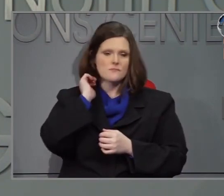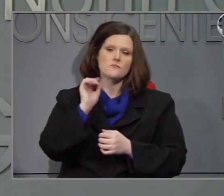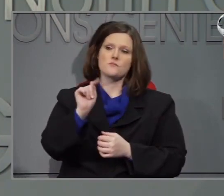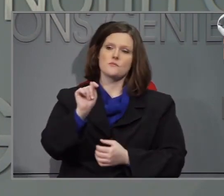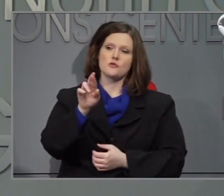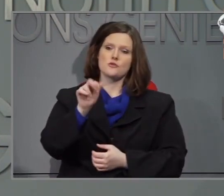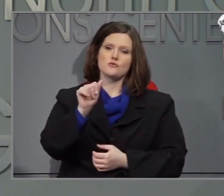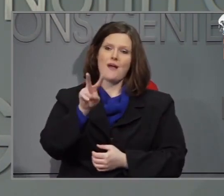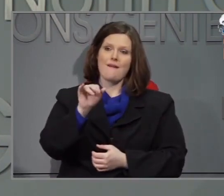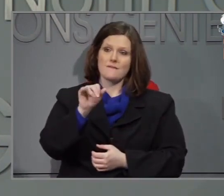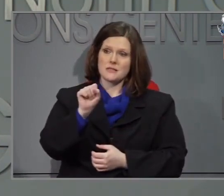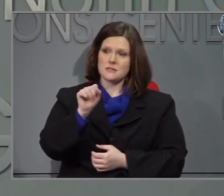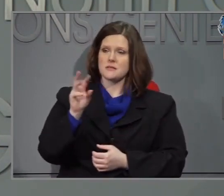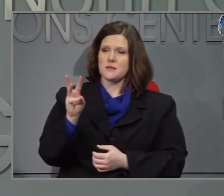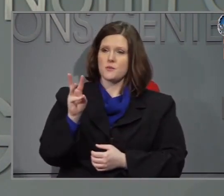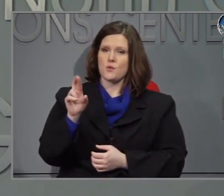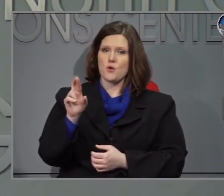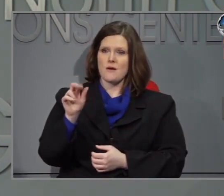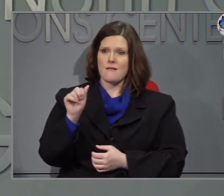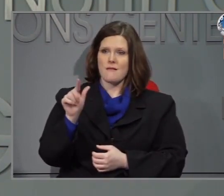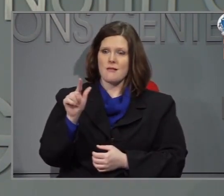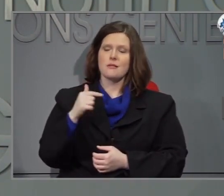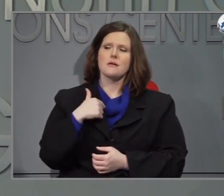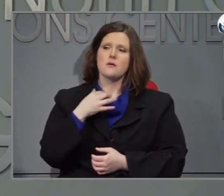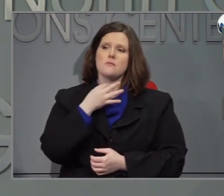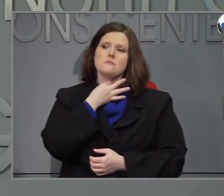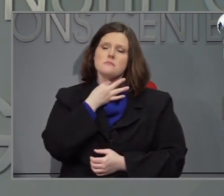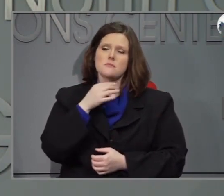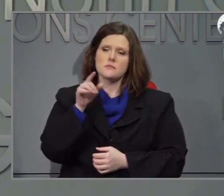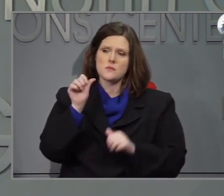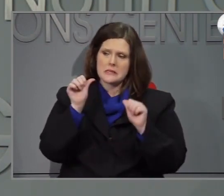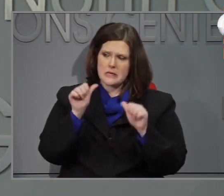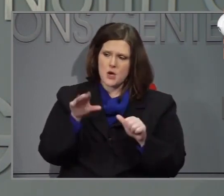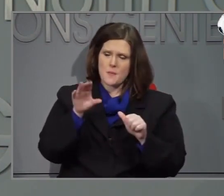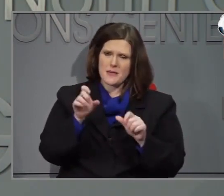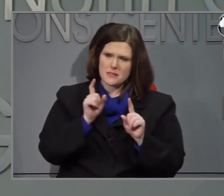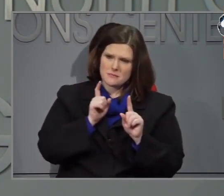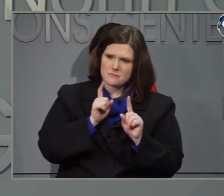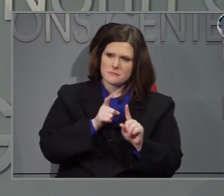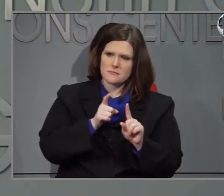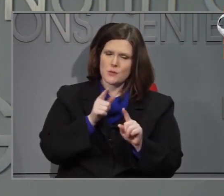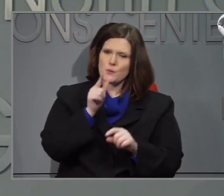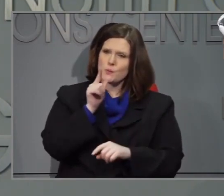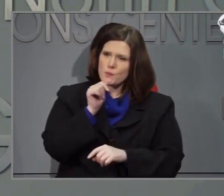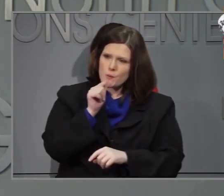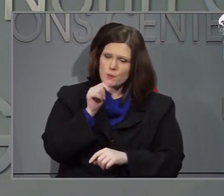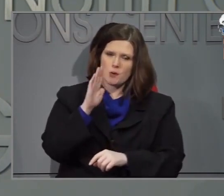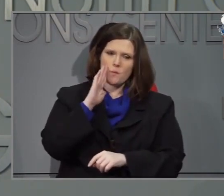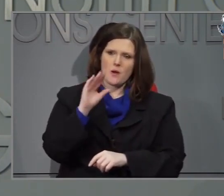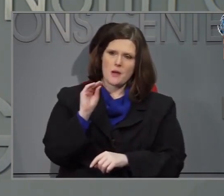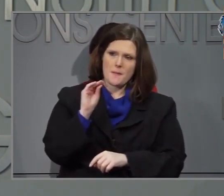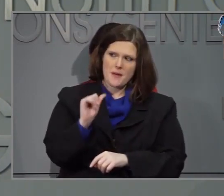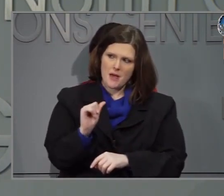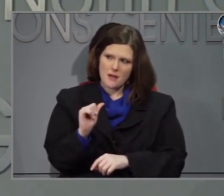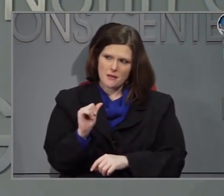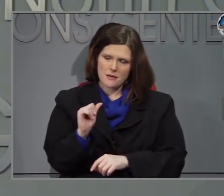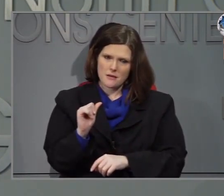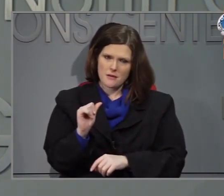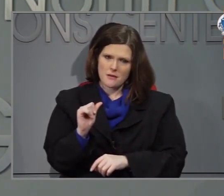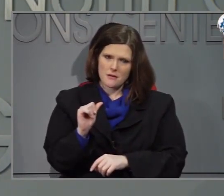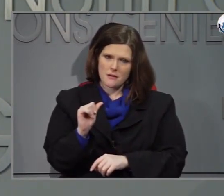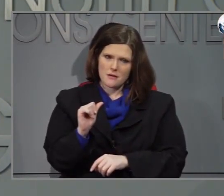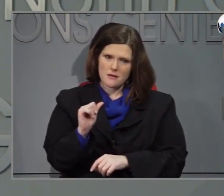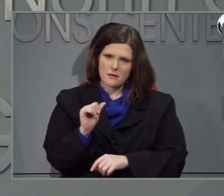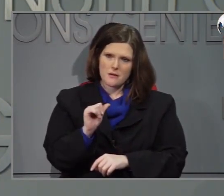volaba a través con la wv a él pudiera hablar específicamente sobre quién va a recibir